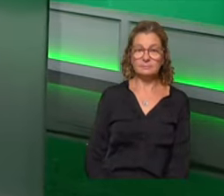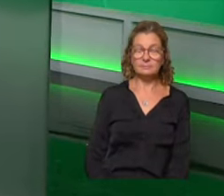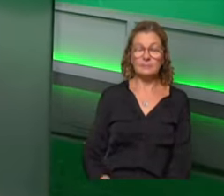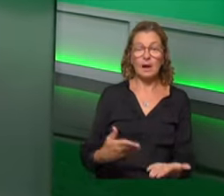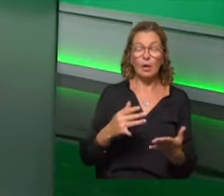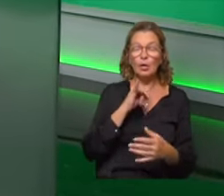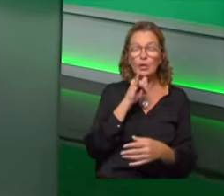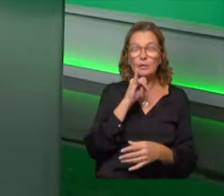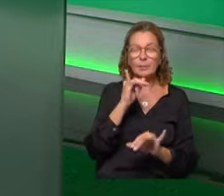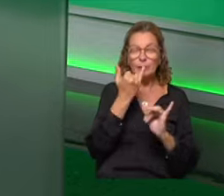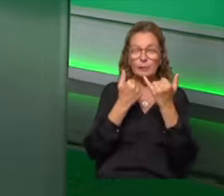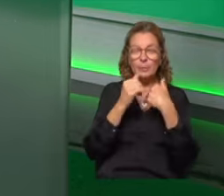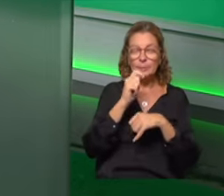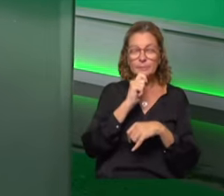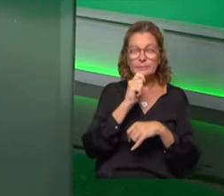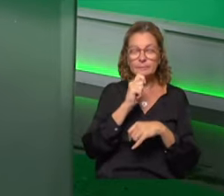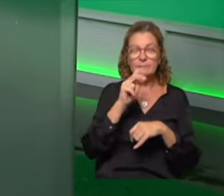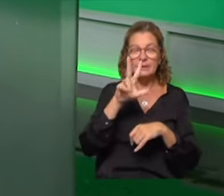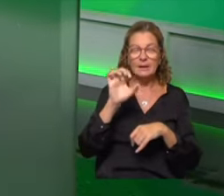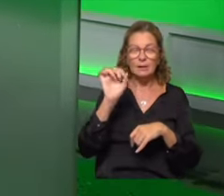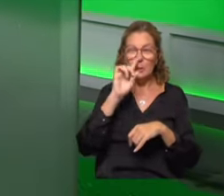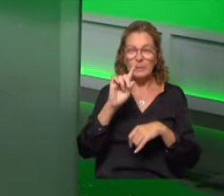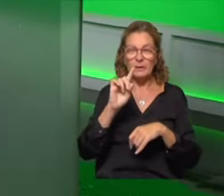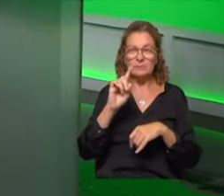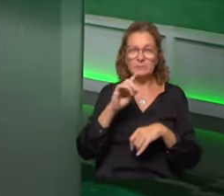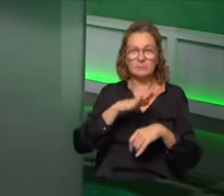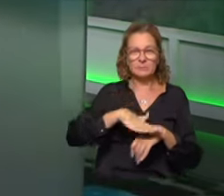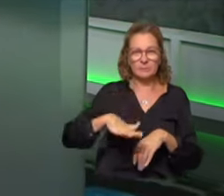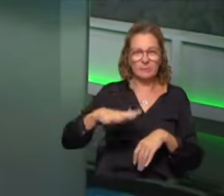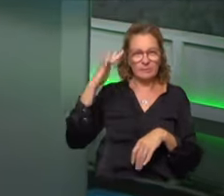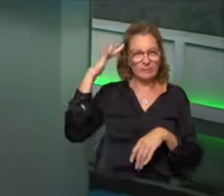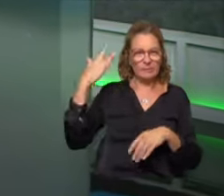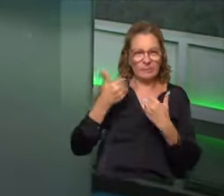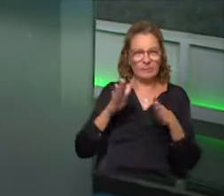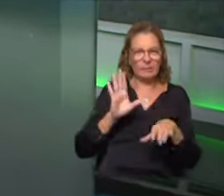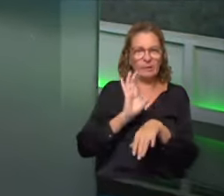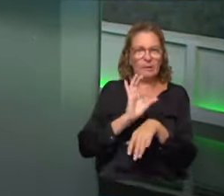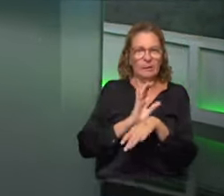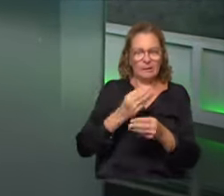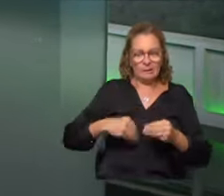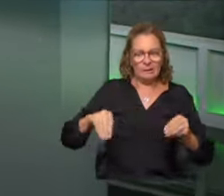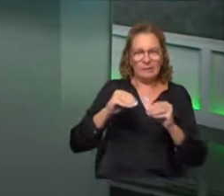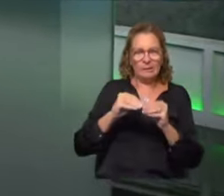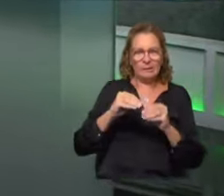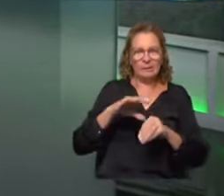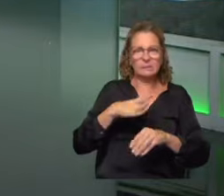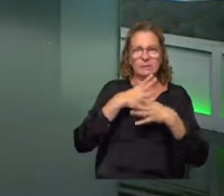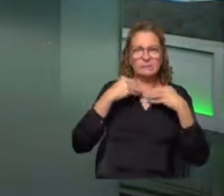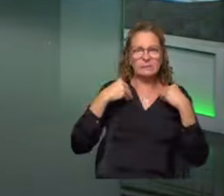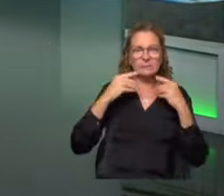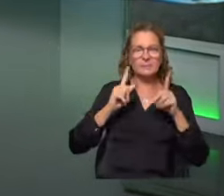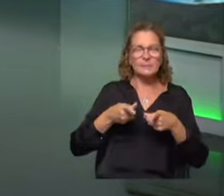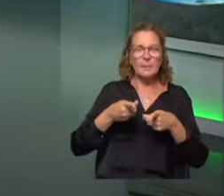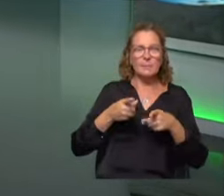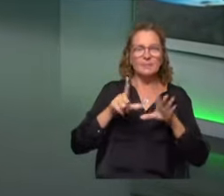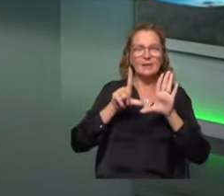Desarrollo informativo, 300.000 niños, niñas y adolescentes empezaron las clases. Esto engloba tanto a educación primaria como a